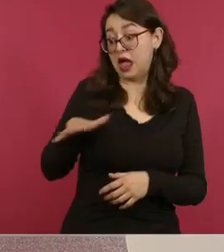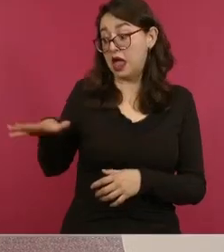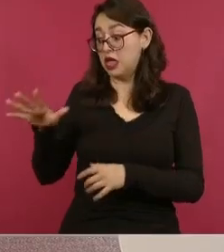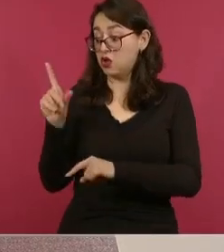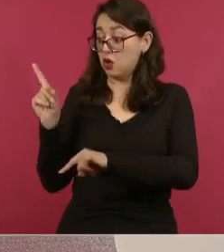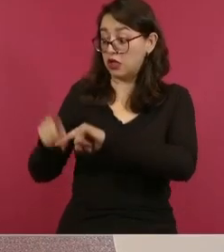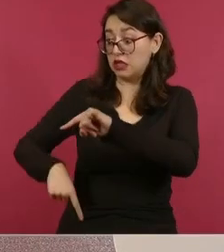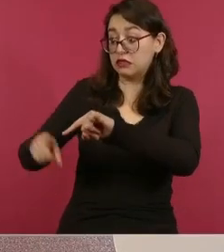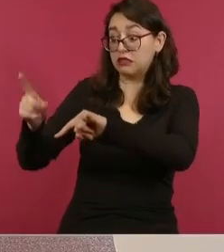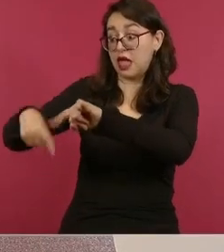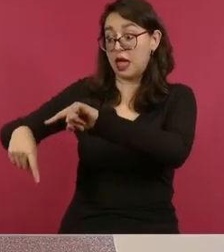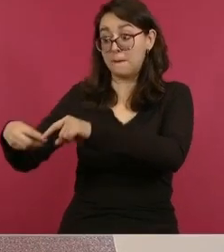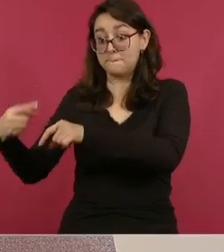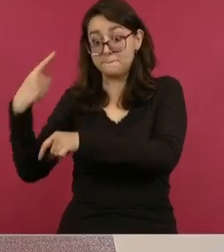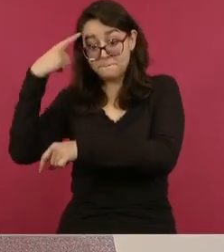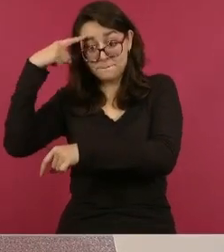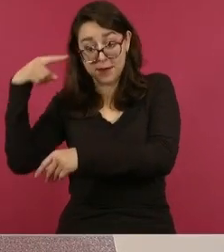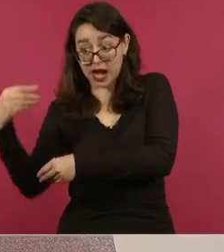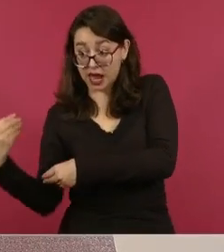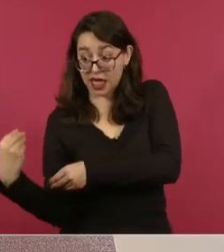arriba los de abajo,